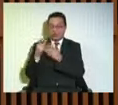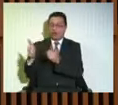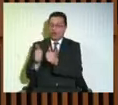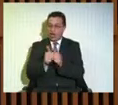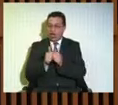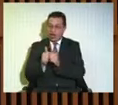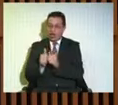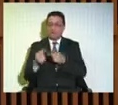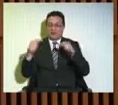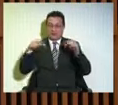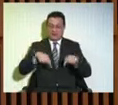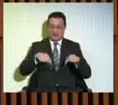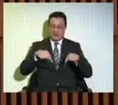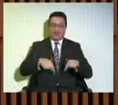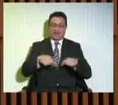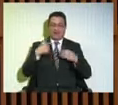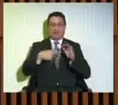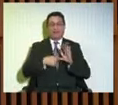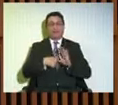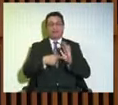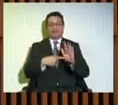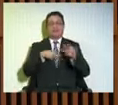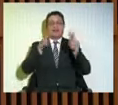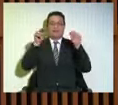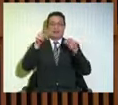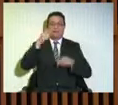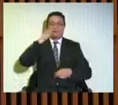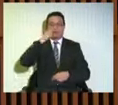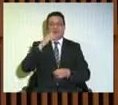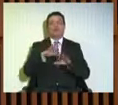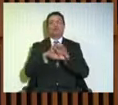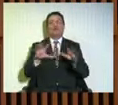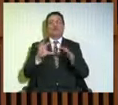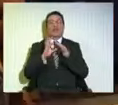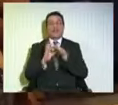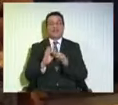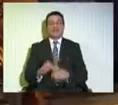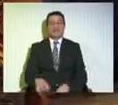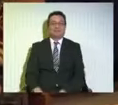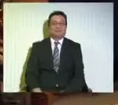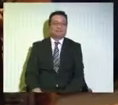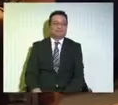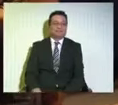acompañado aquí para mostrar su caso personal. Muchas gracias.